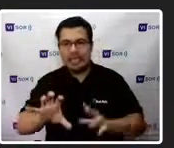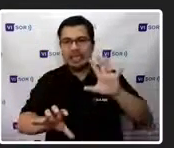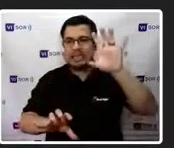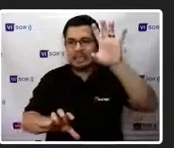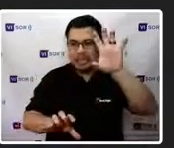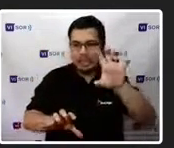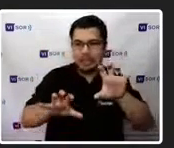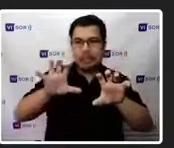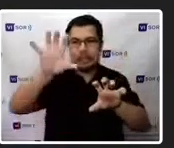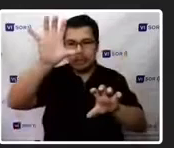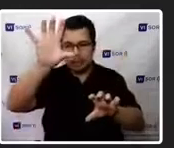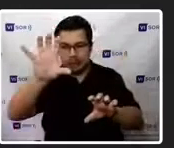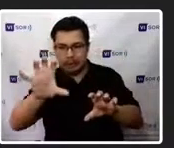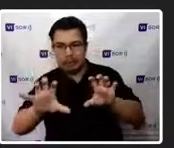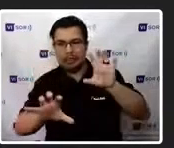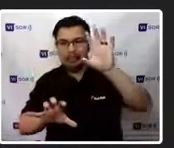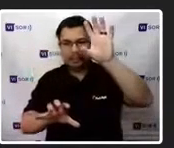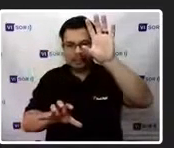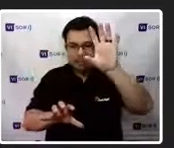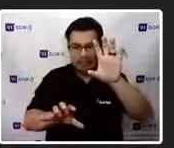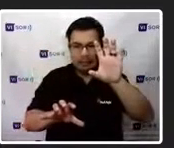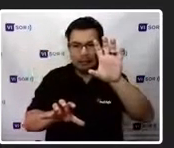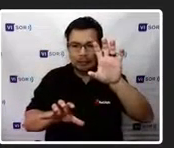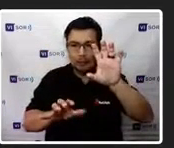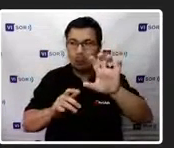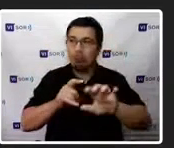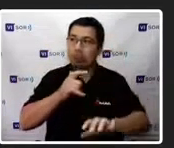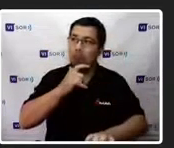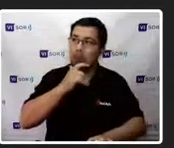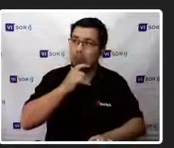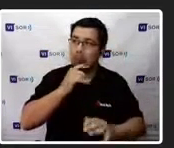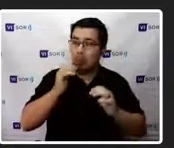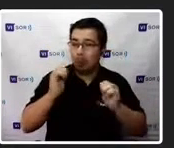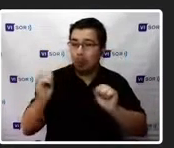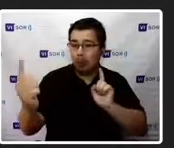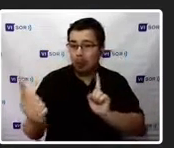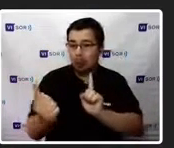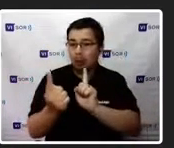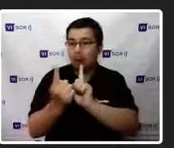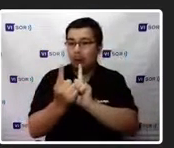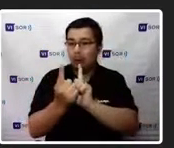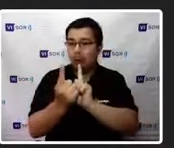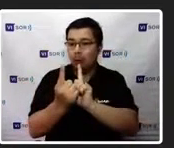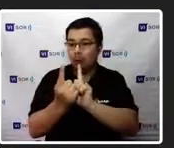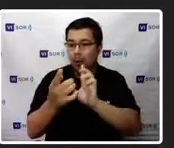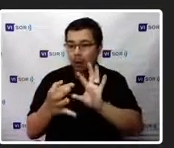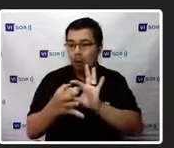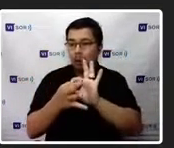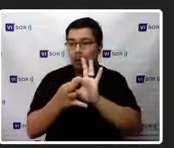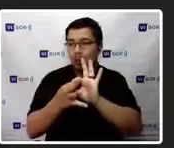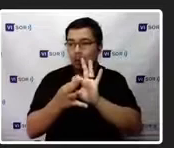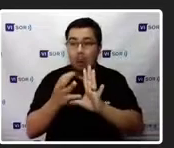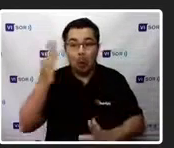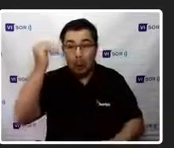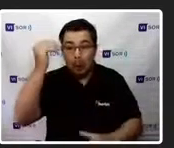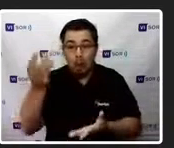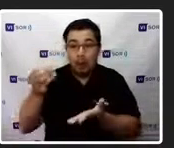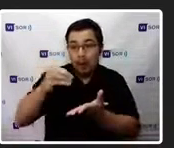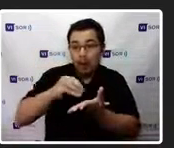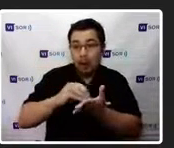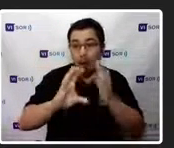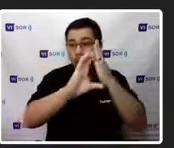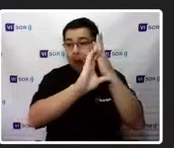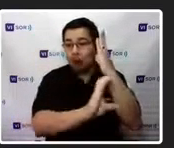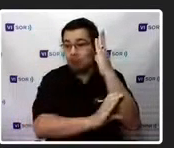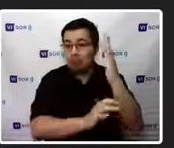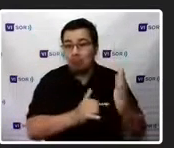a esto, voy a intentarlo. Ah, no sabía mucho más allá de la carrera o de la industria del turismo, que por supuesto con el